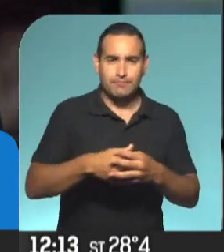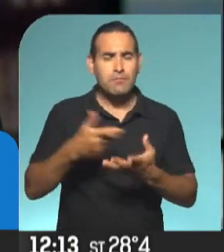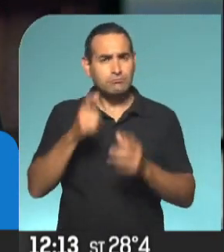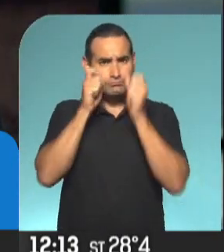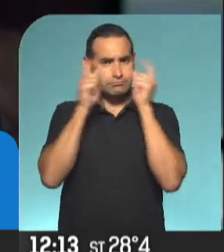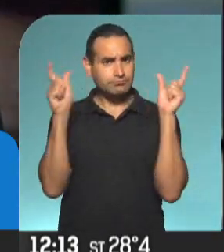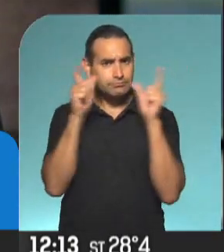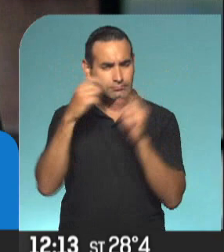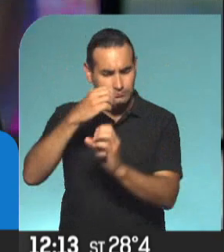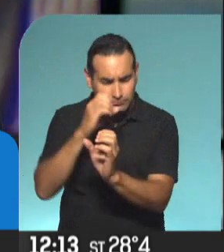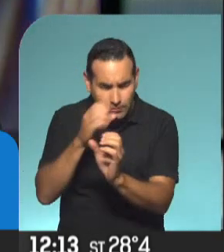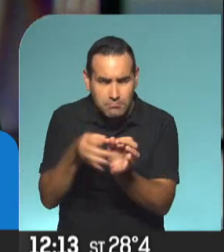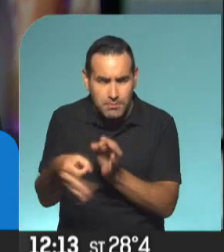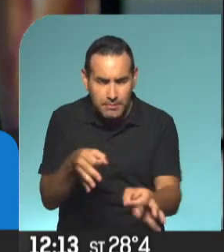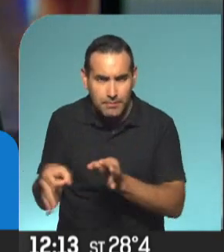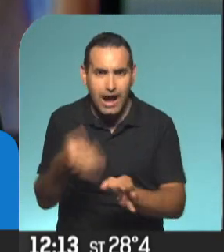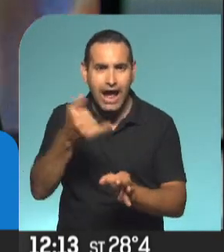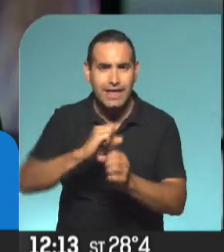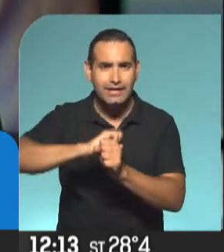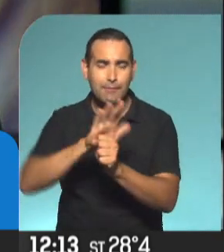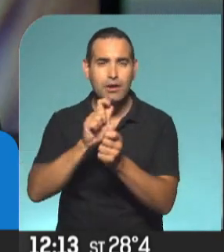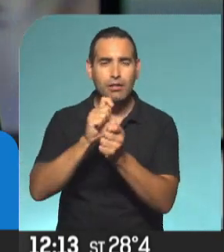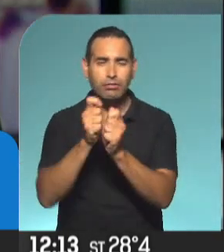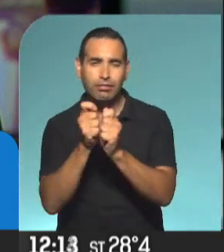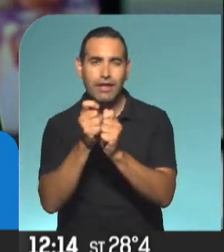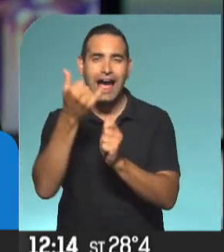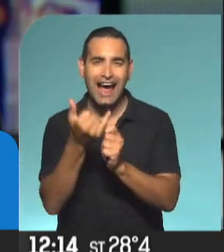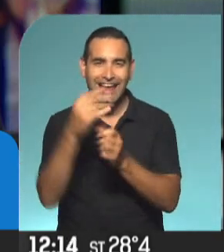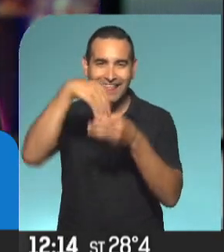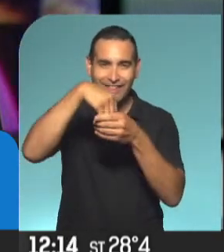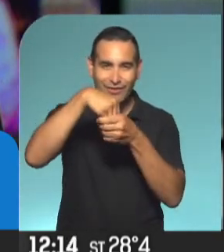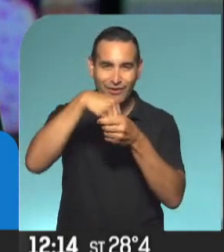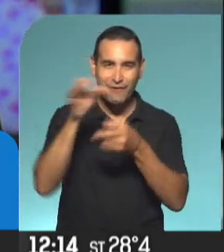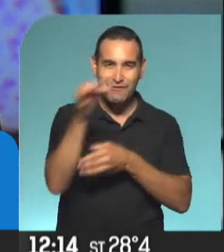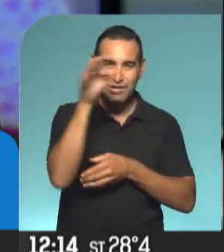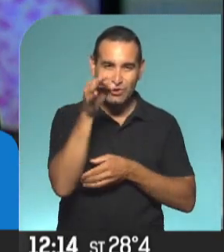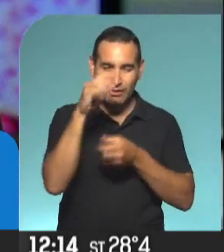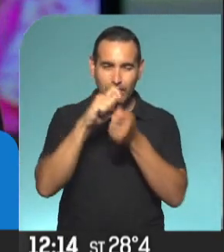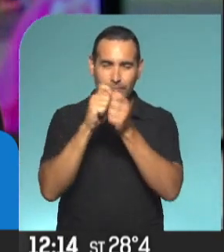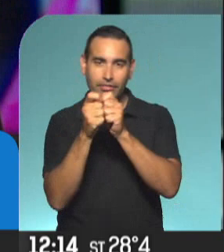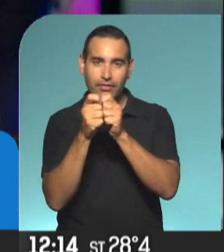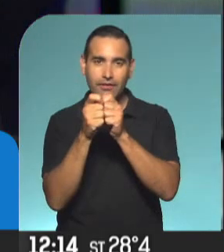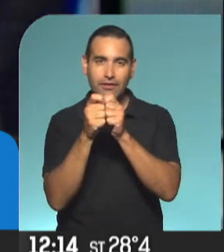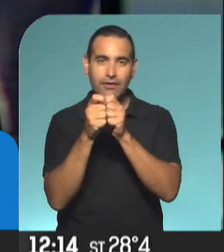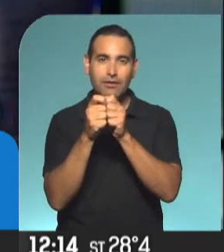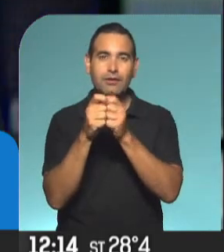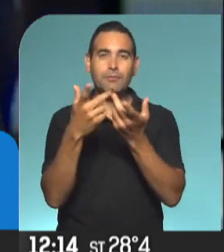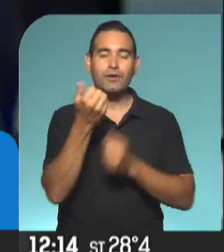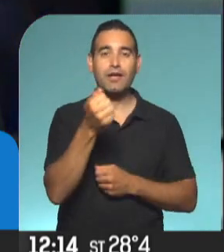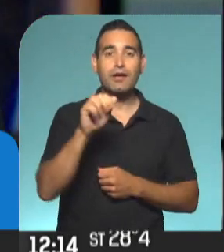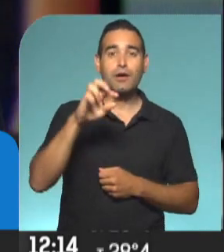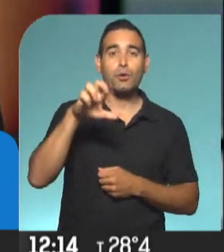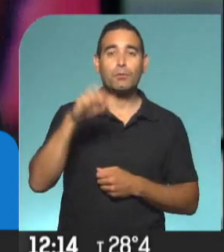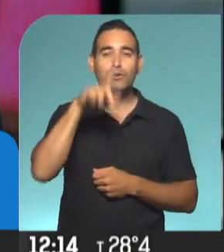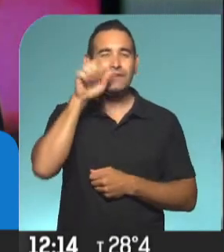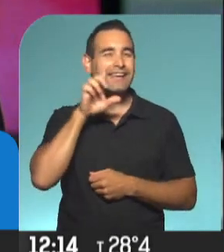atención porque tiene una mutación, es decir, una modificación en el gen de la proteína S,